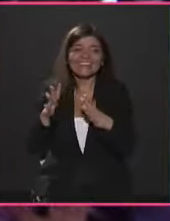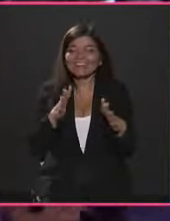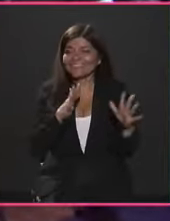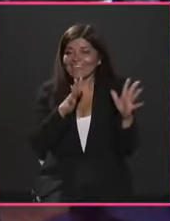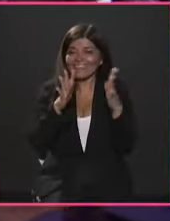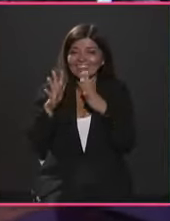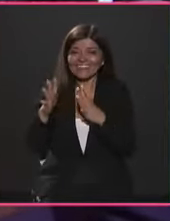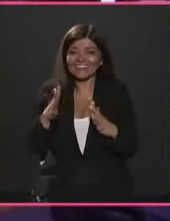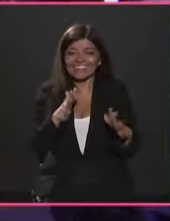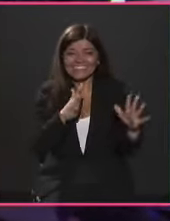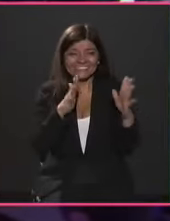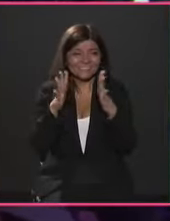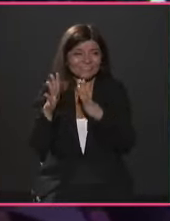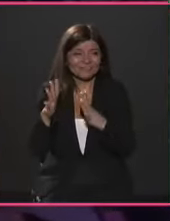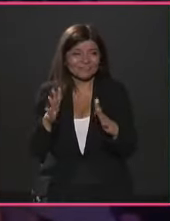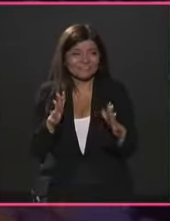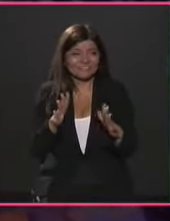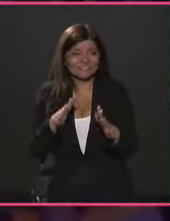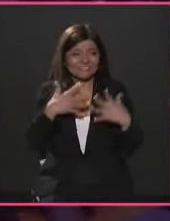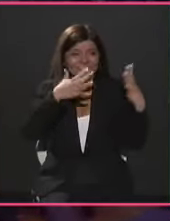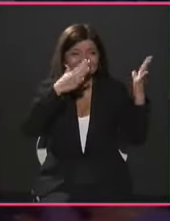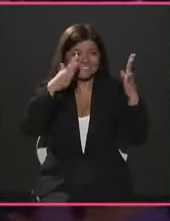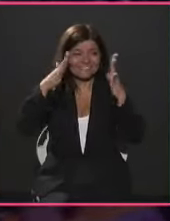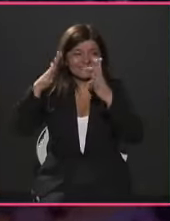levántate muy